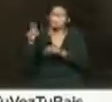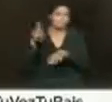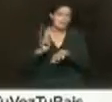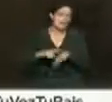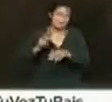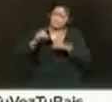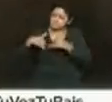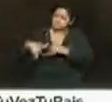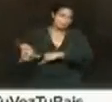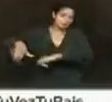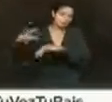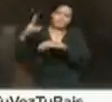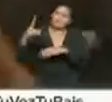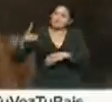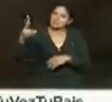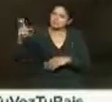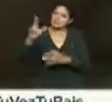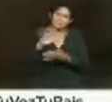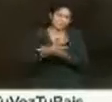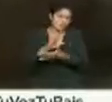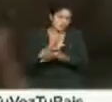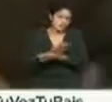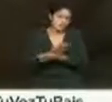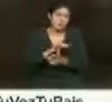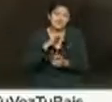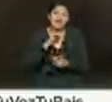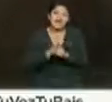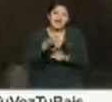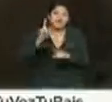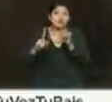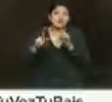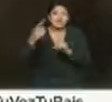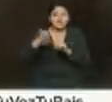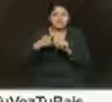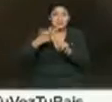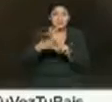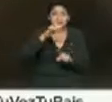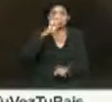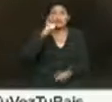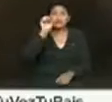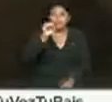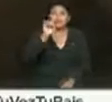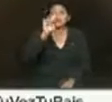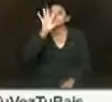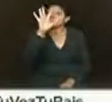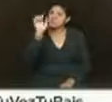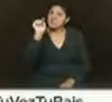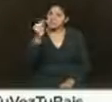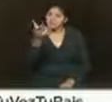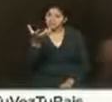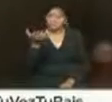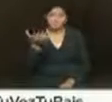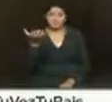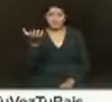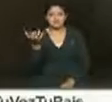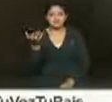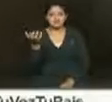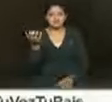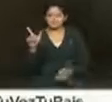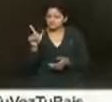reciben pensiones de retiro que sobrepasan los 4.000, que llegan a los $5.000, lo único que hacen